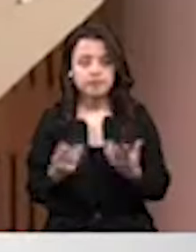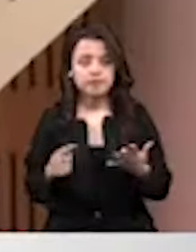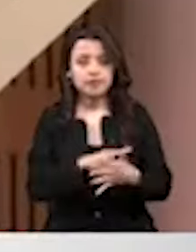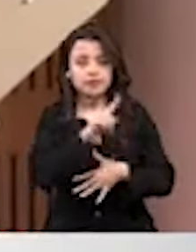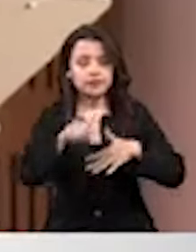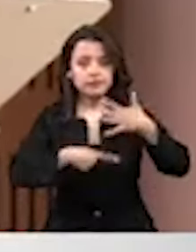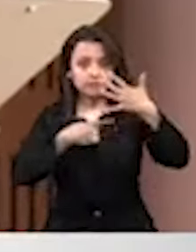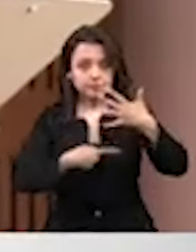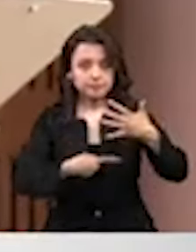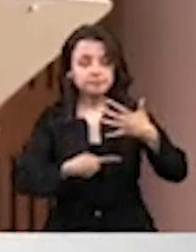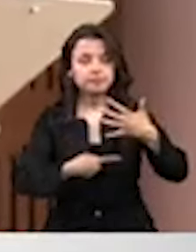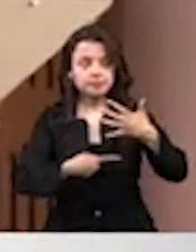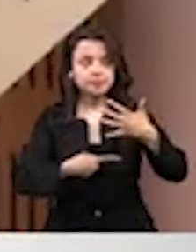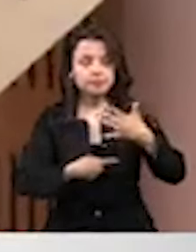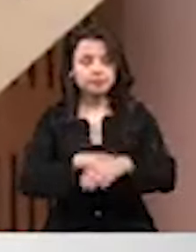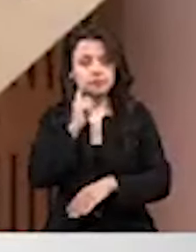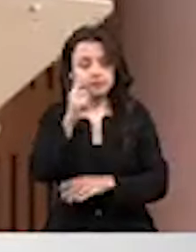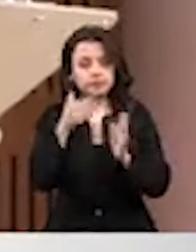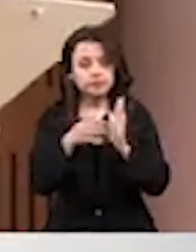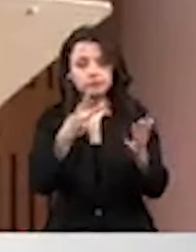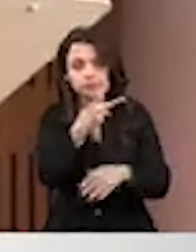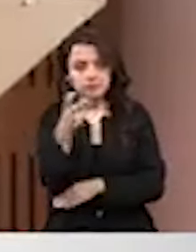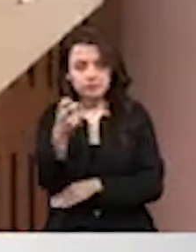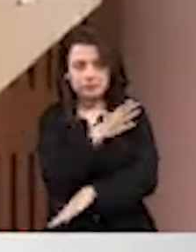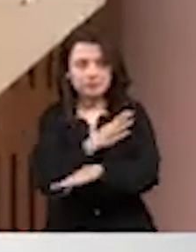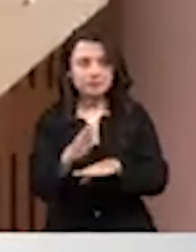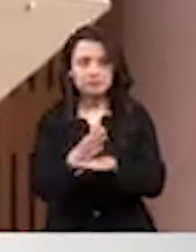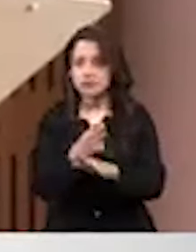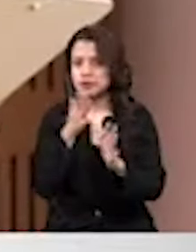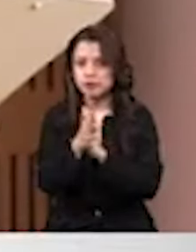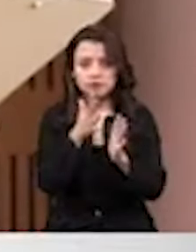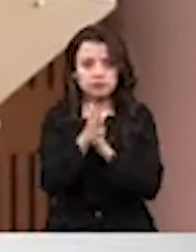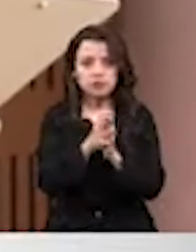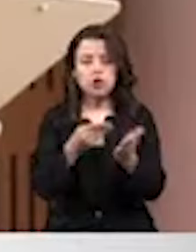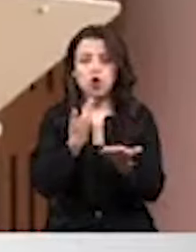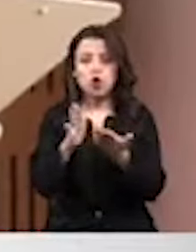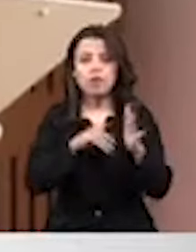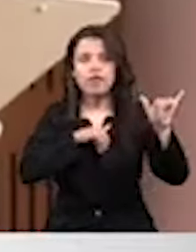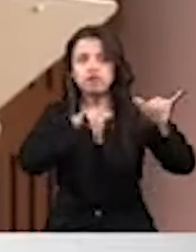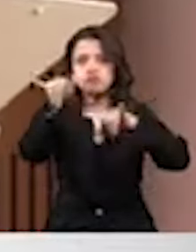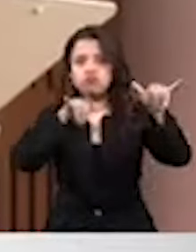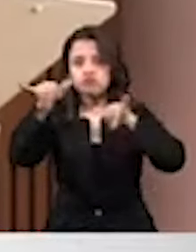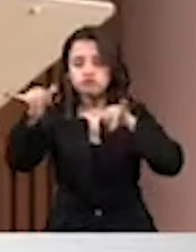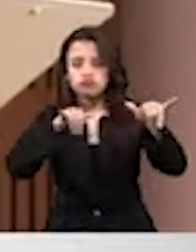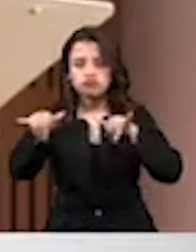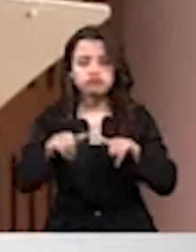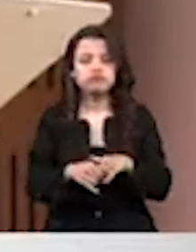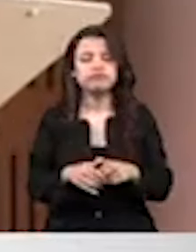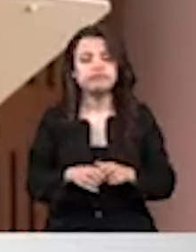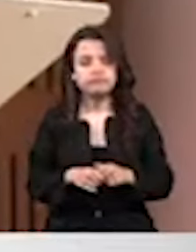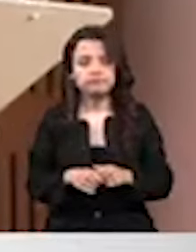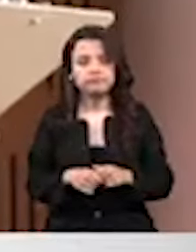6, según este documento, 1.200 millones de pesos que no se reportaron en vuelos privados y